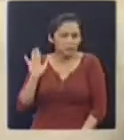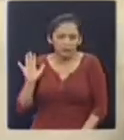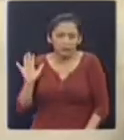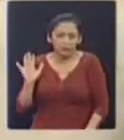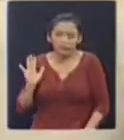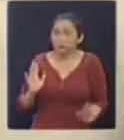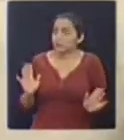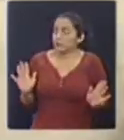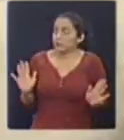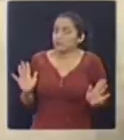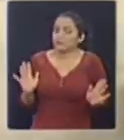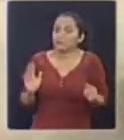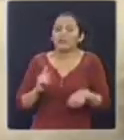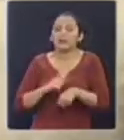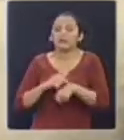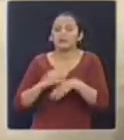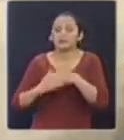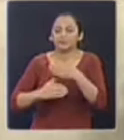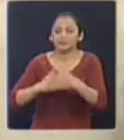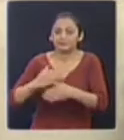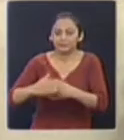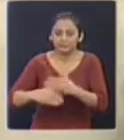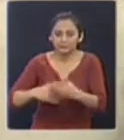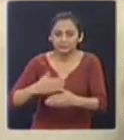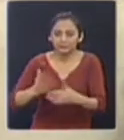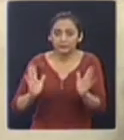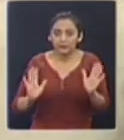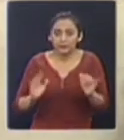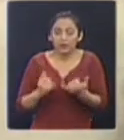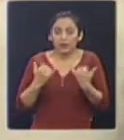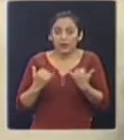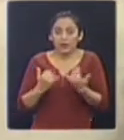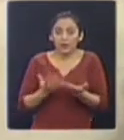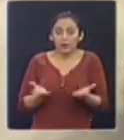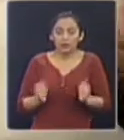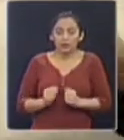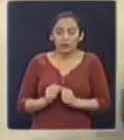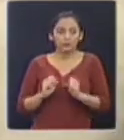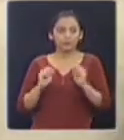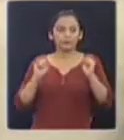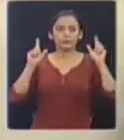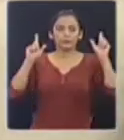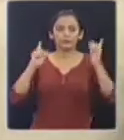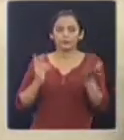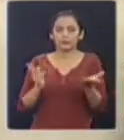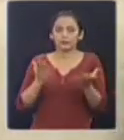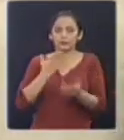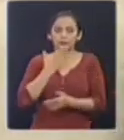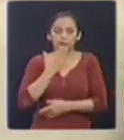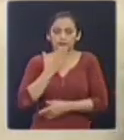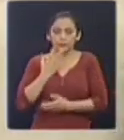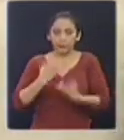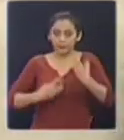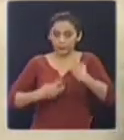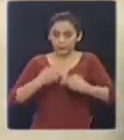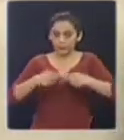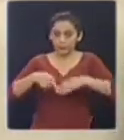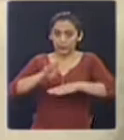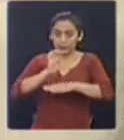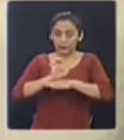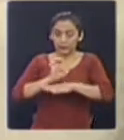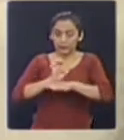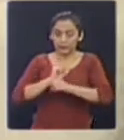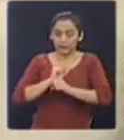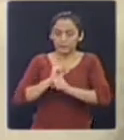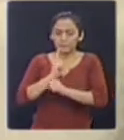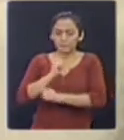que estar alerta. Pero todo lo último que ha desembocado pues, en esta situación que está viviendo el país, lo único